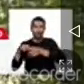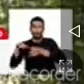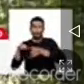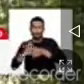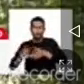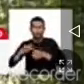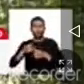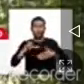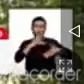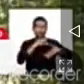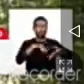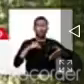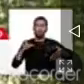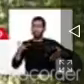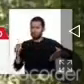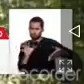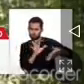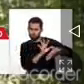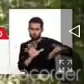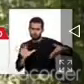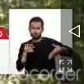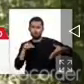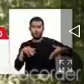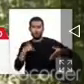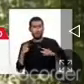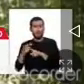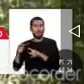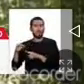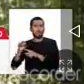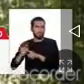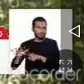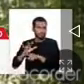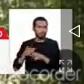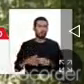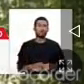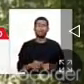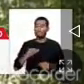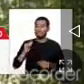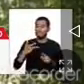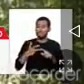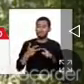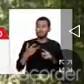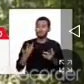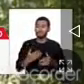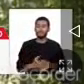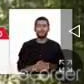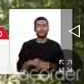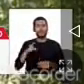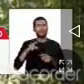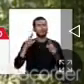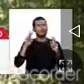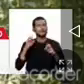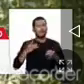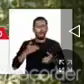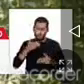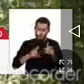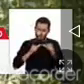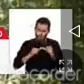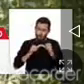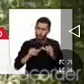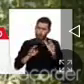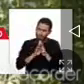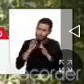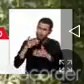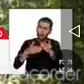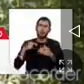que latinoamericana, el esfuerzo que ahora se está teniendo con Canadá. Tercer desafío tiene que ver con el desarrollo sustentable, ¿sí?